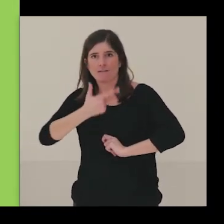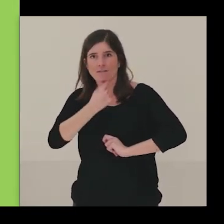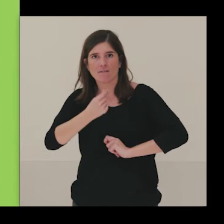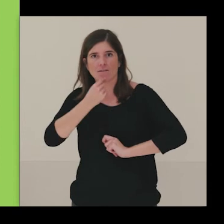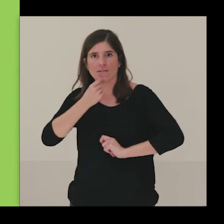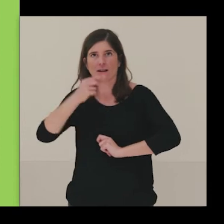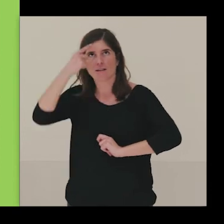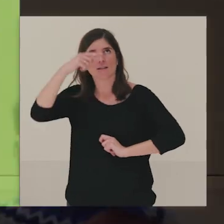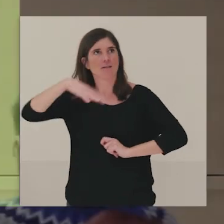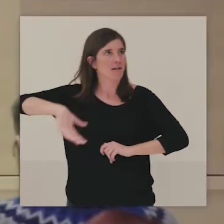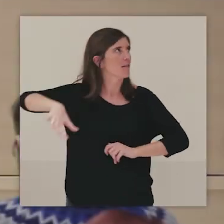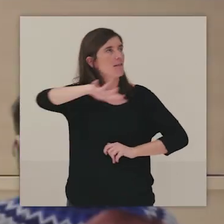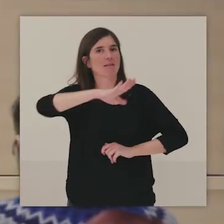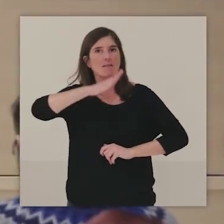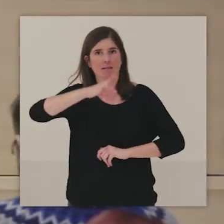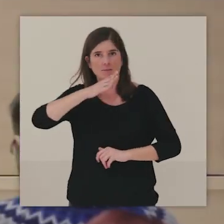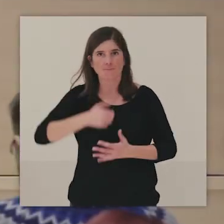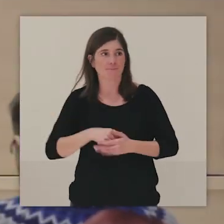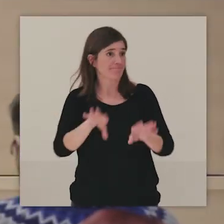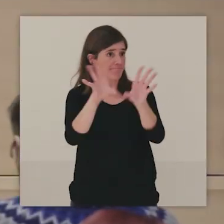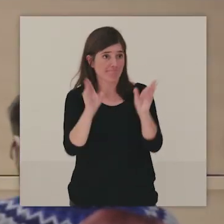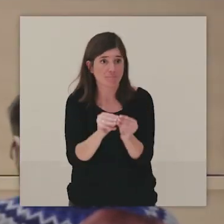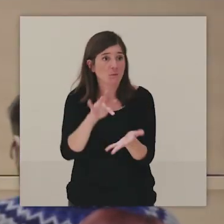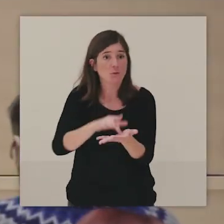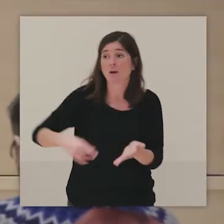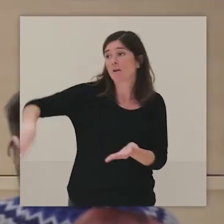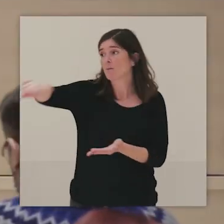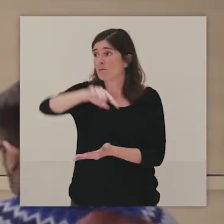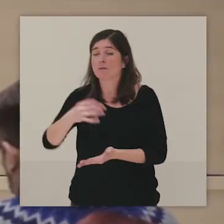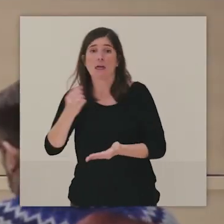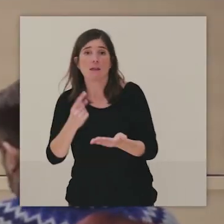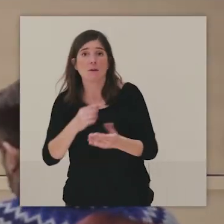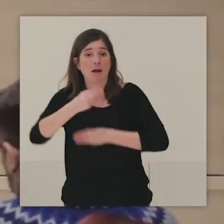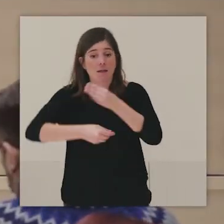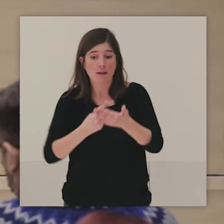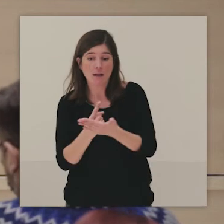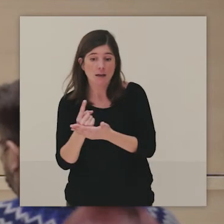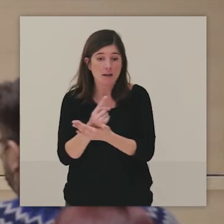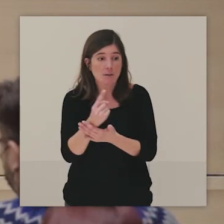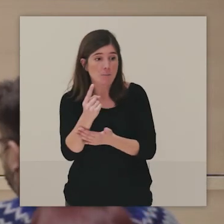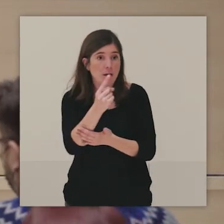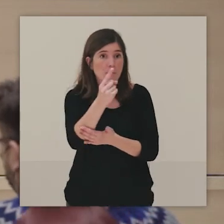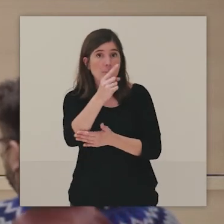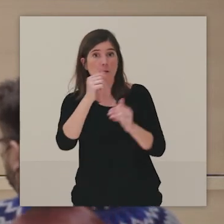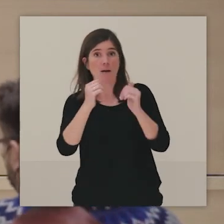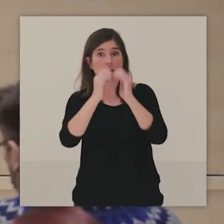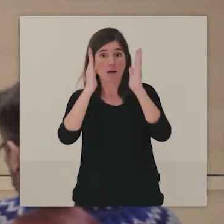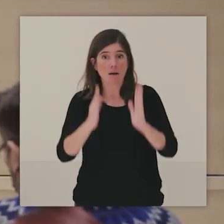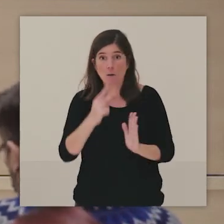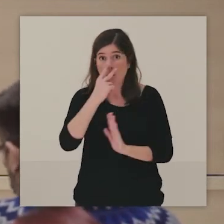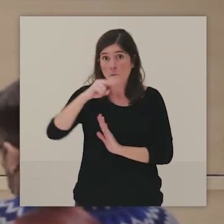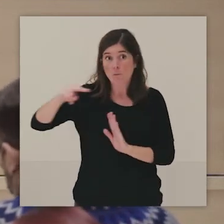orientación. En resumen, cuando tengan que hacer un plano, asimílenlo a los elementos que tienen en la